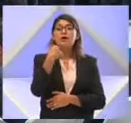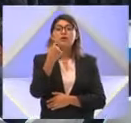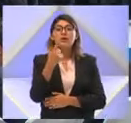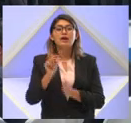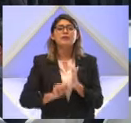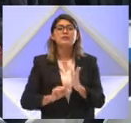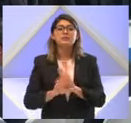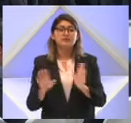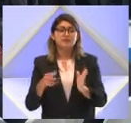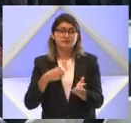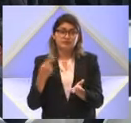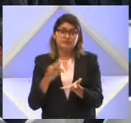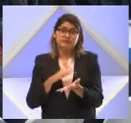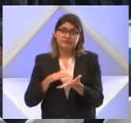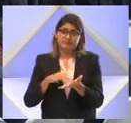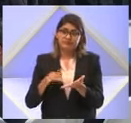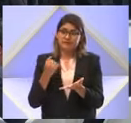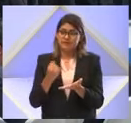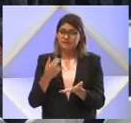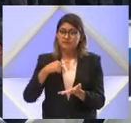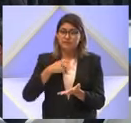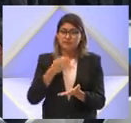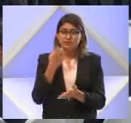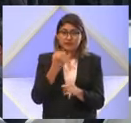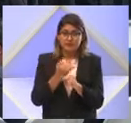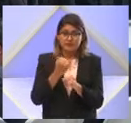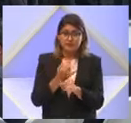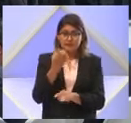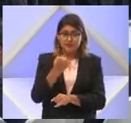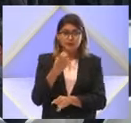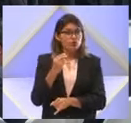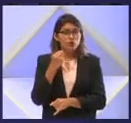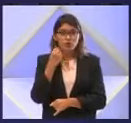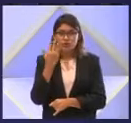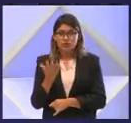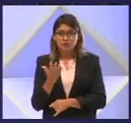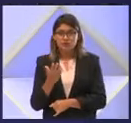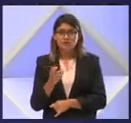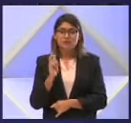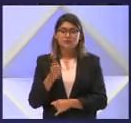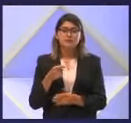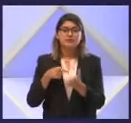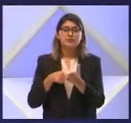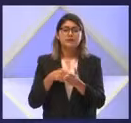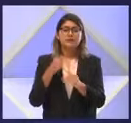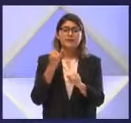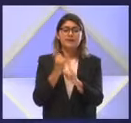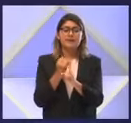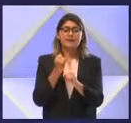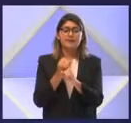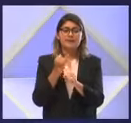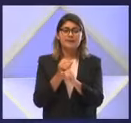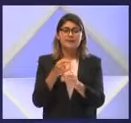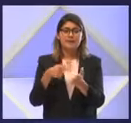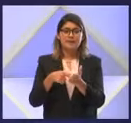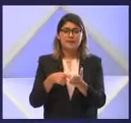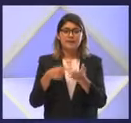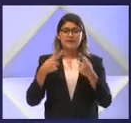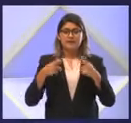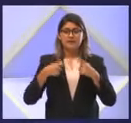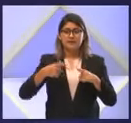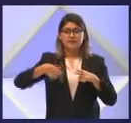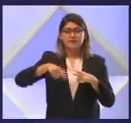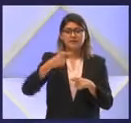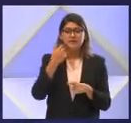tengo que leer porque este es el tipo de internet que no queremos la gente de higueritas prefiere no complicarse